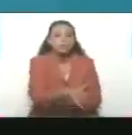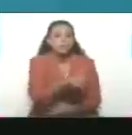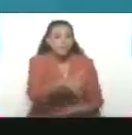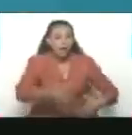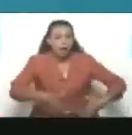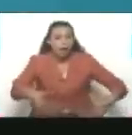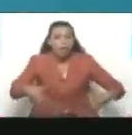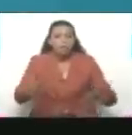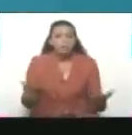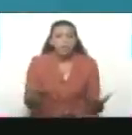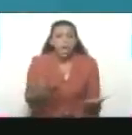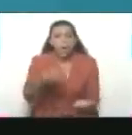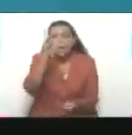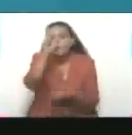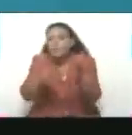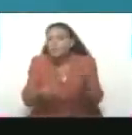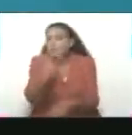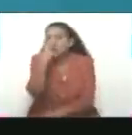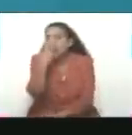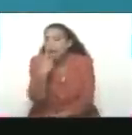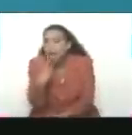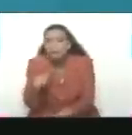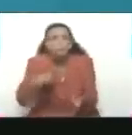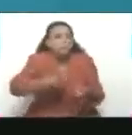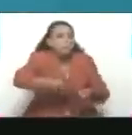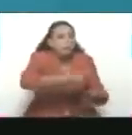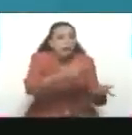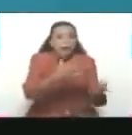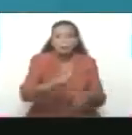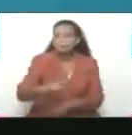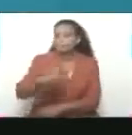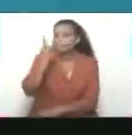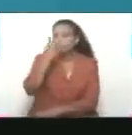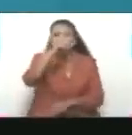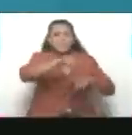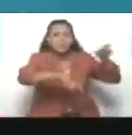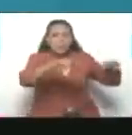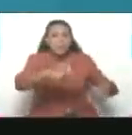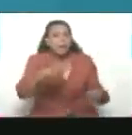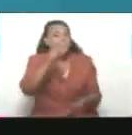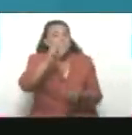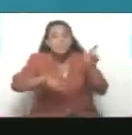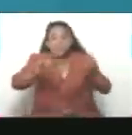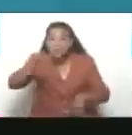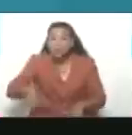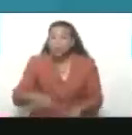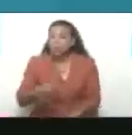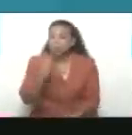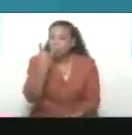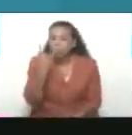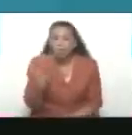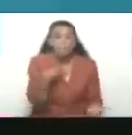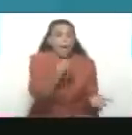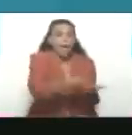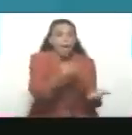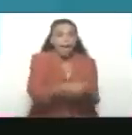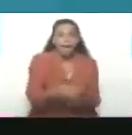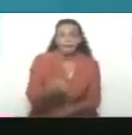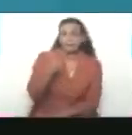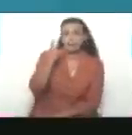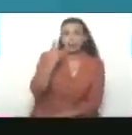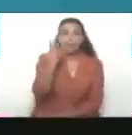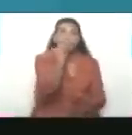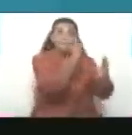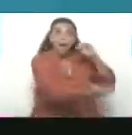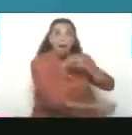enriquecen con las redes de coyote han engañado a miles de venezolanos y venezolanas para que se